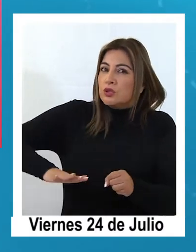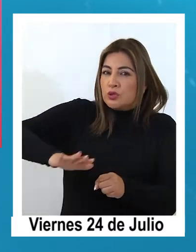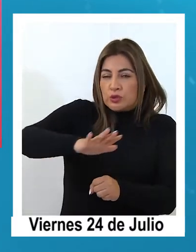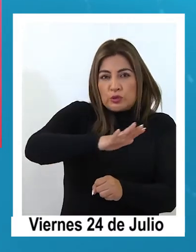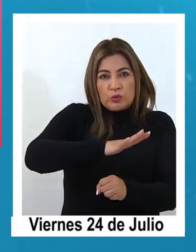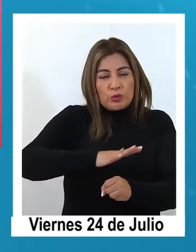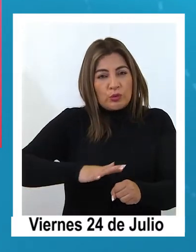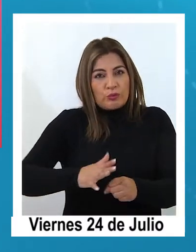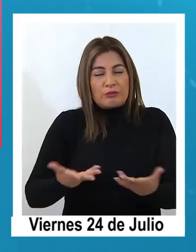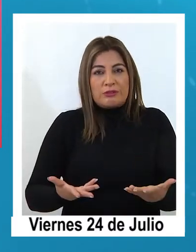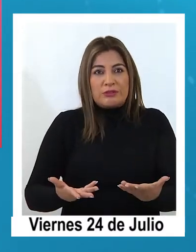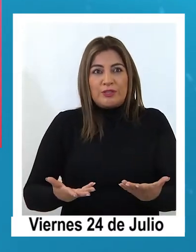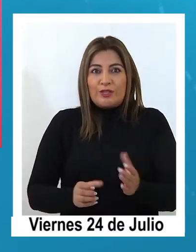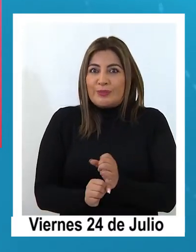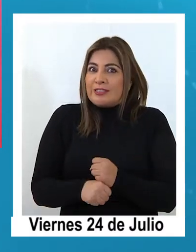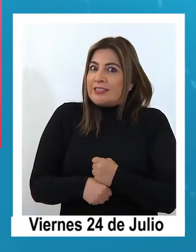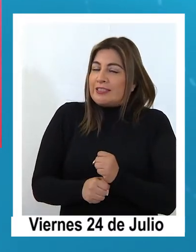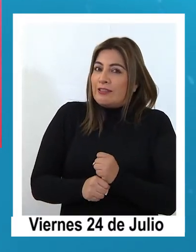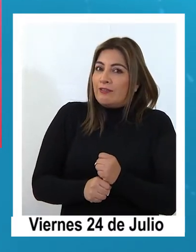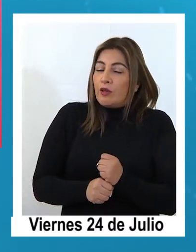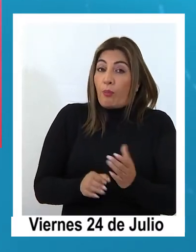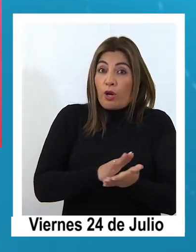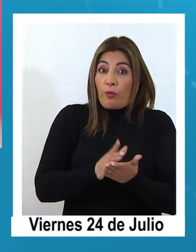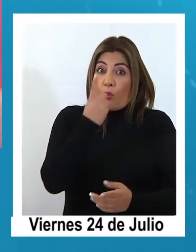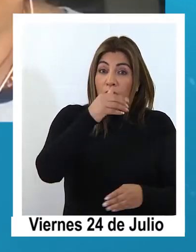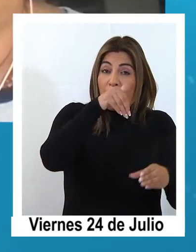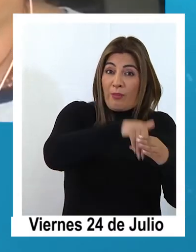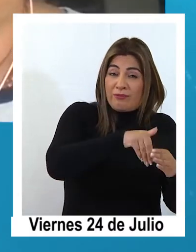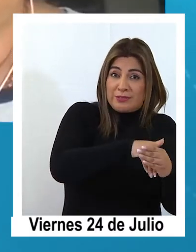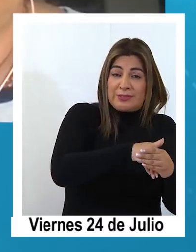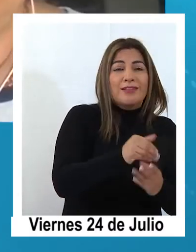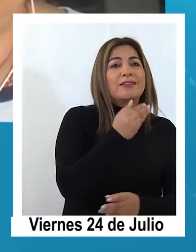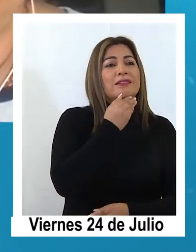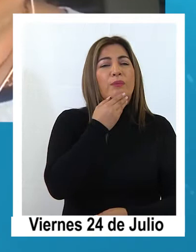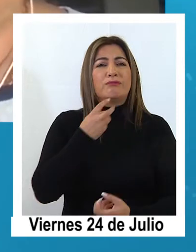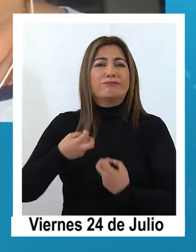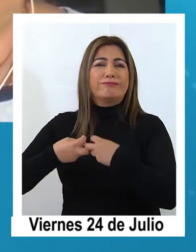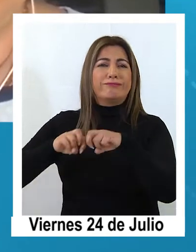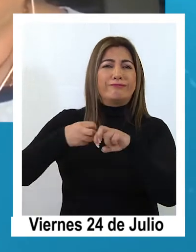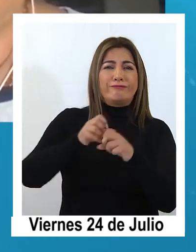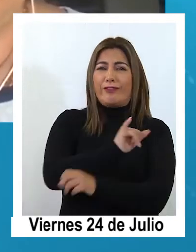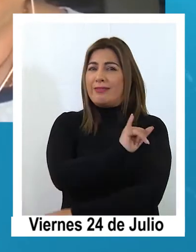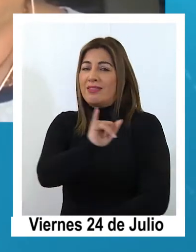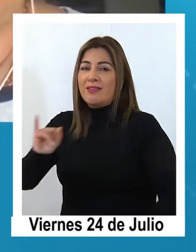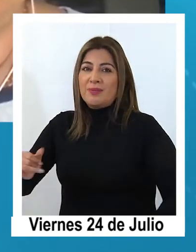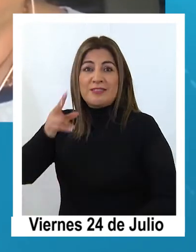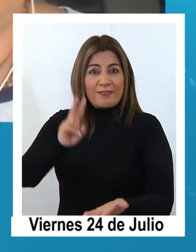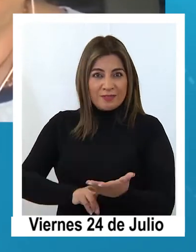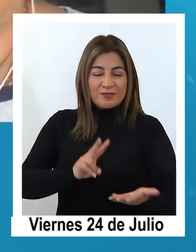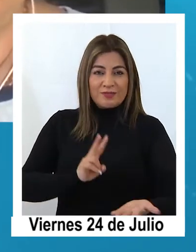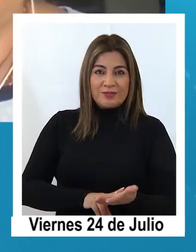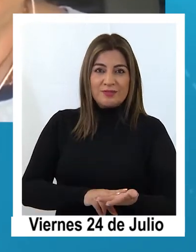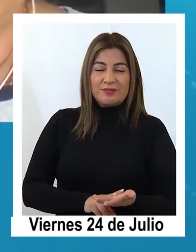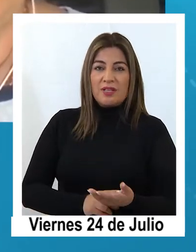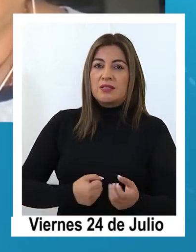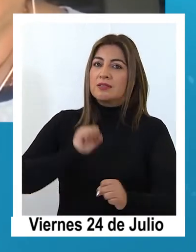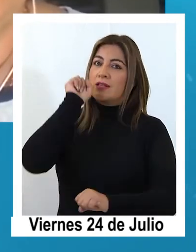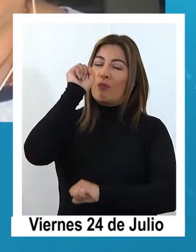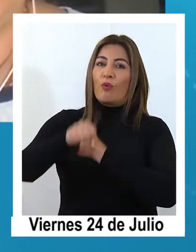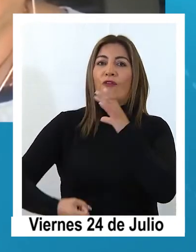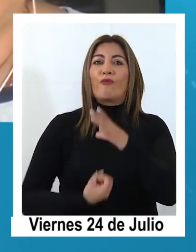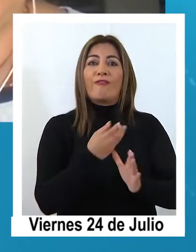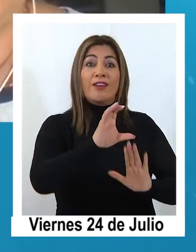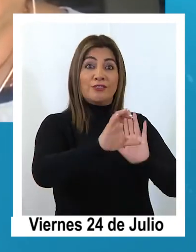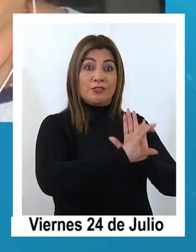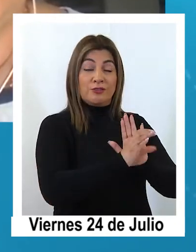de gran tensión, el plebiscito es uno de ellos, y toda la discusión que va a haber después, si efectivamente, si esto se aprueba la